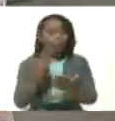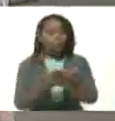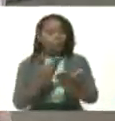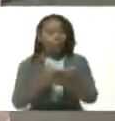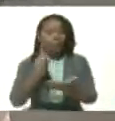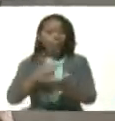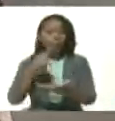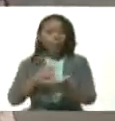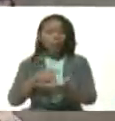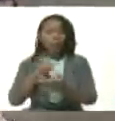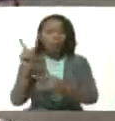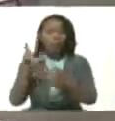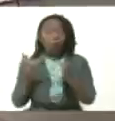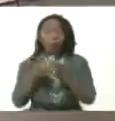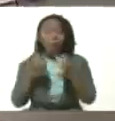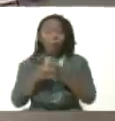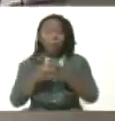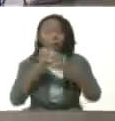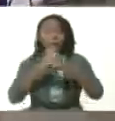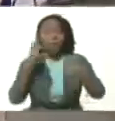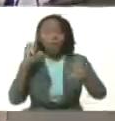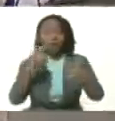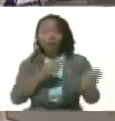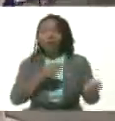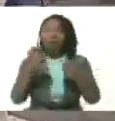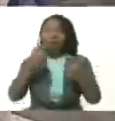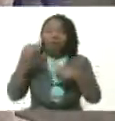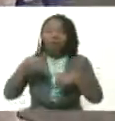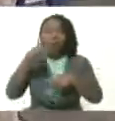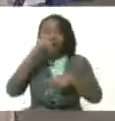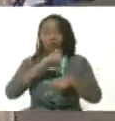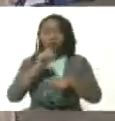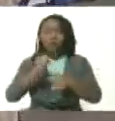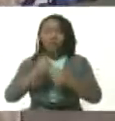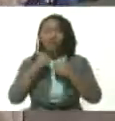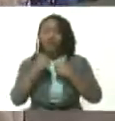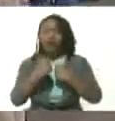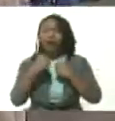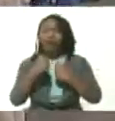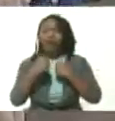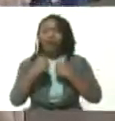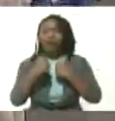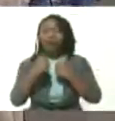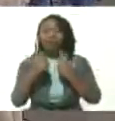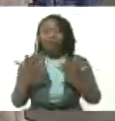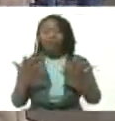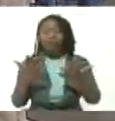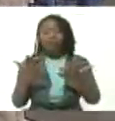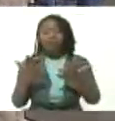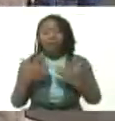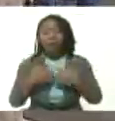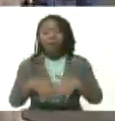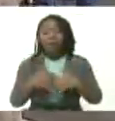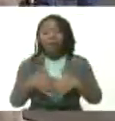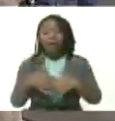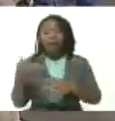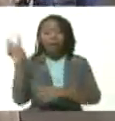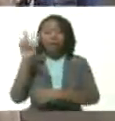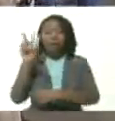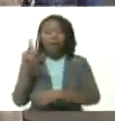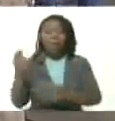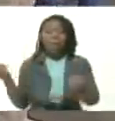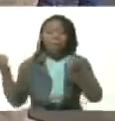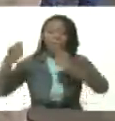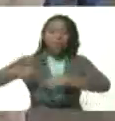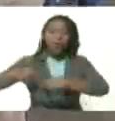presencial todo su tren ejecutivo que nos ha acompañado en estos años duros, que el empresario venezolano ha apostado,